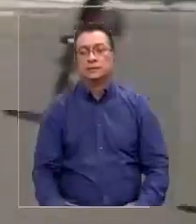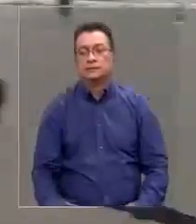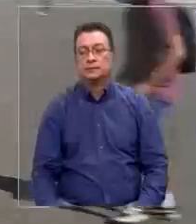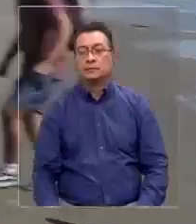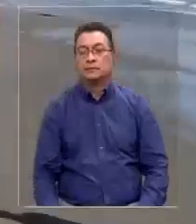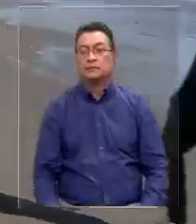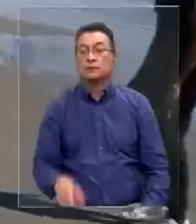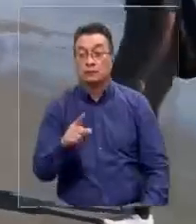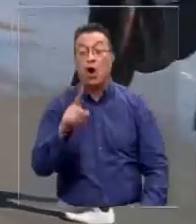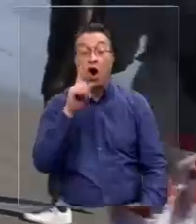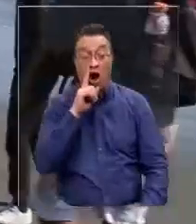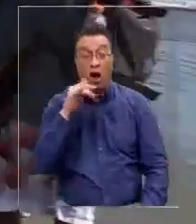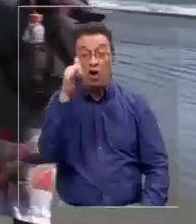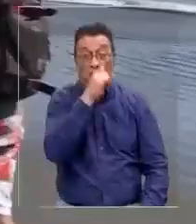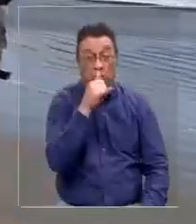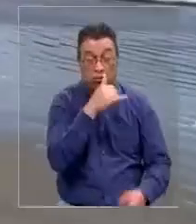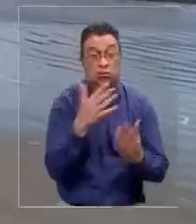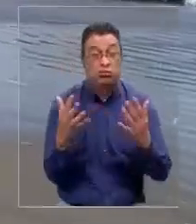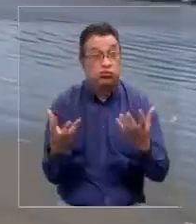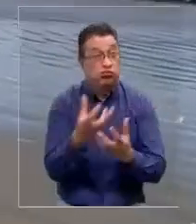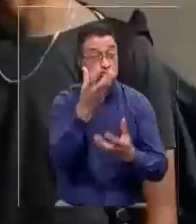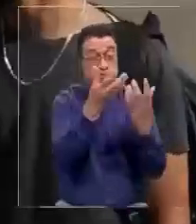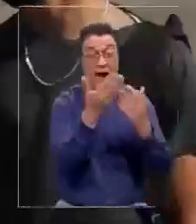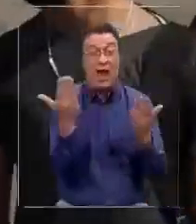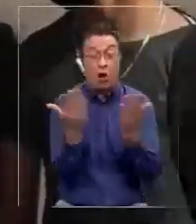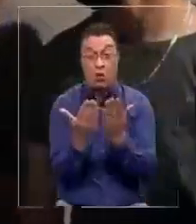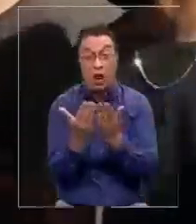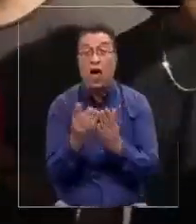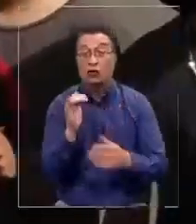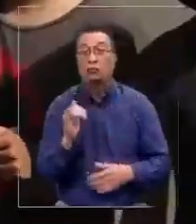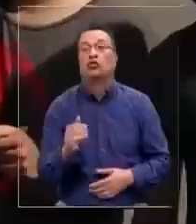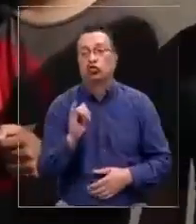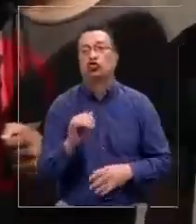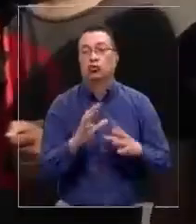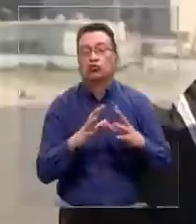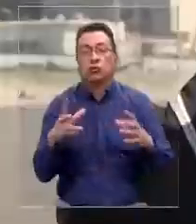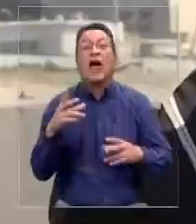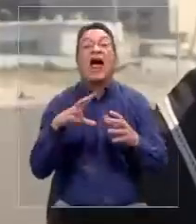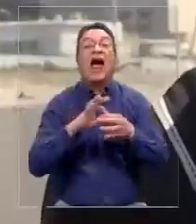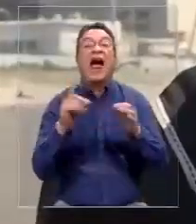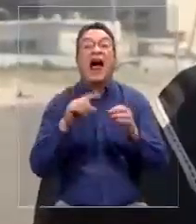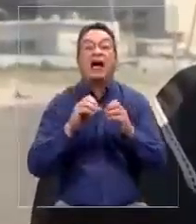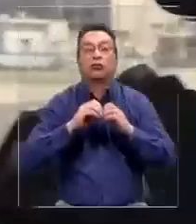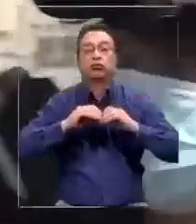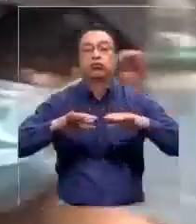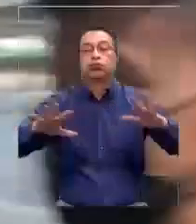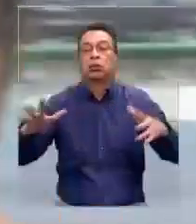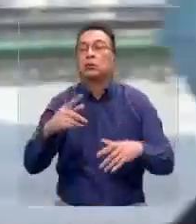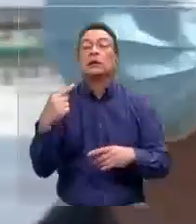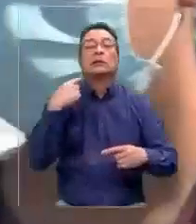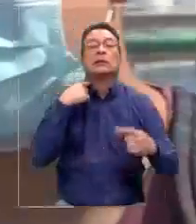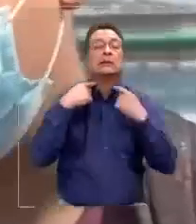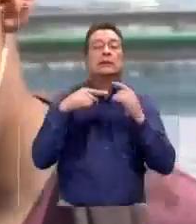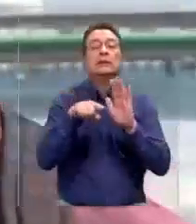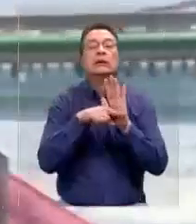¿Han tenido episodios de contaminación en el colegio? Sí. Han habido harto. ¿Cómo que? ¿Qué ha pasado? Fugas de gas. ¿Eso qué consecuencias ha